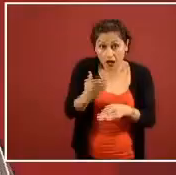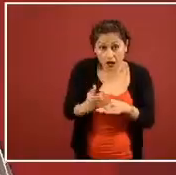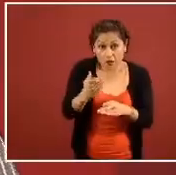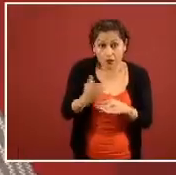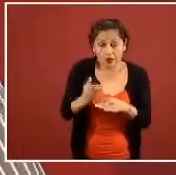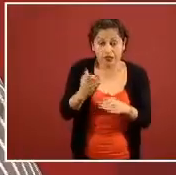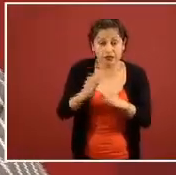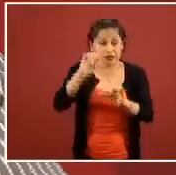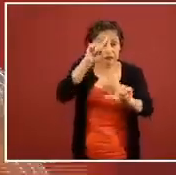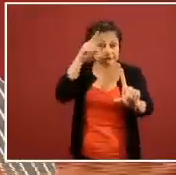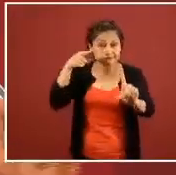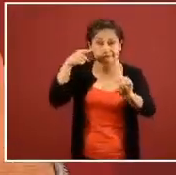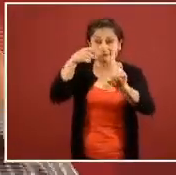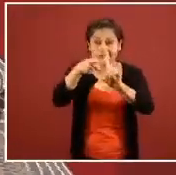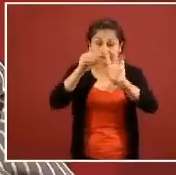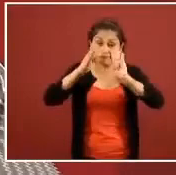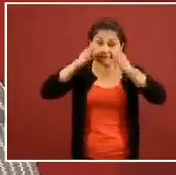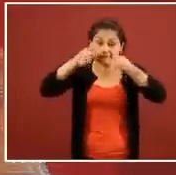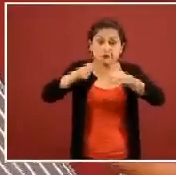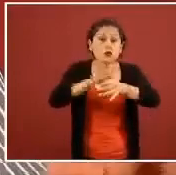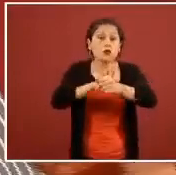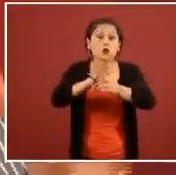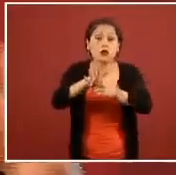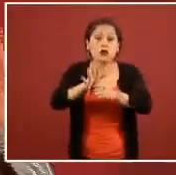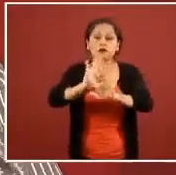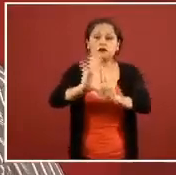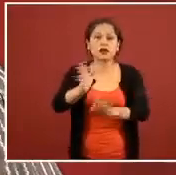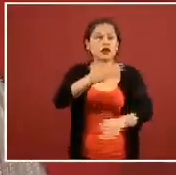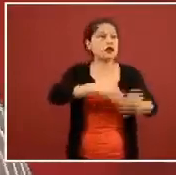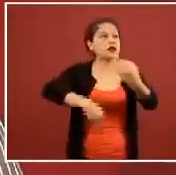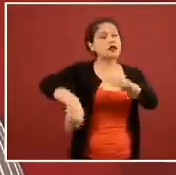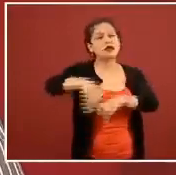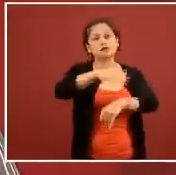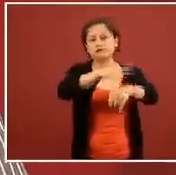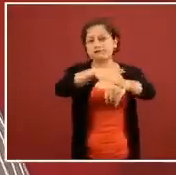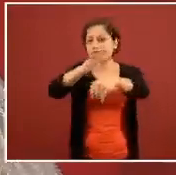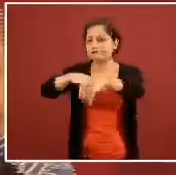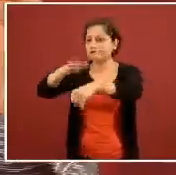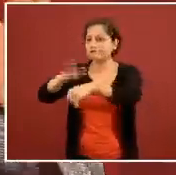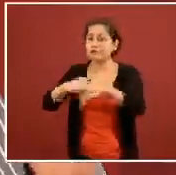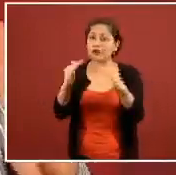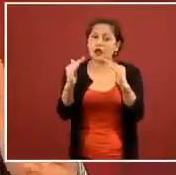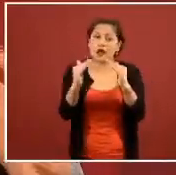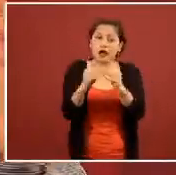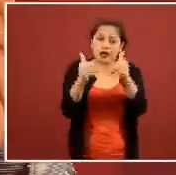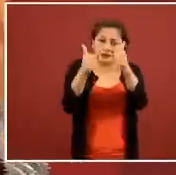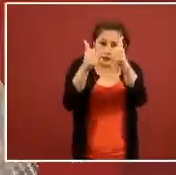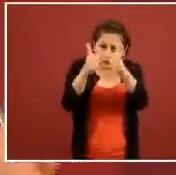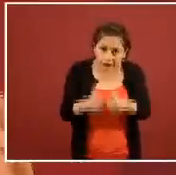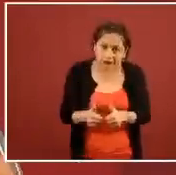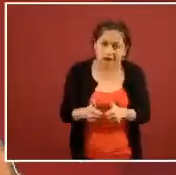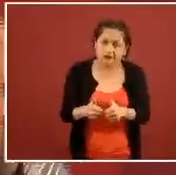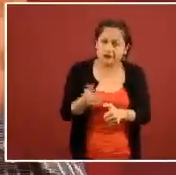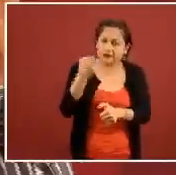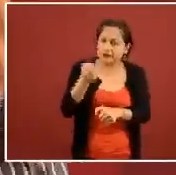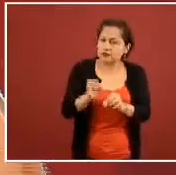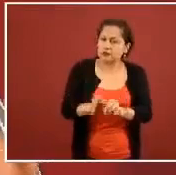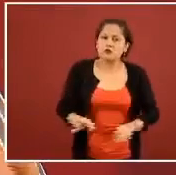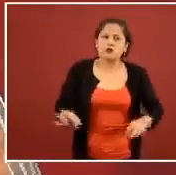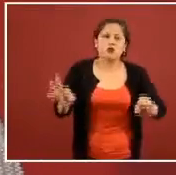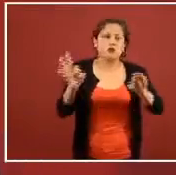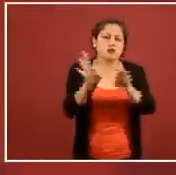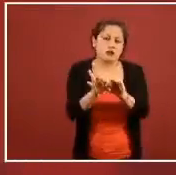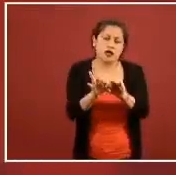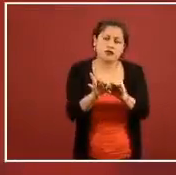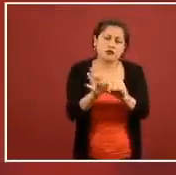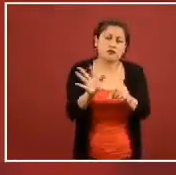más importante: quédate en casa, es lo que representa estas medidas masivas por